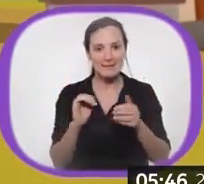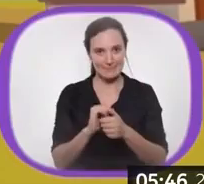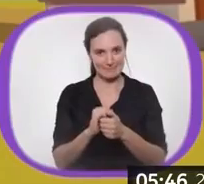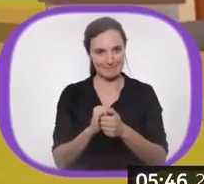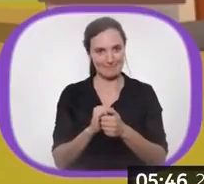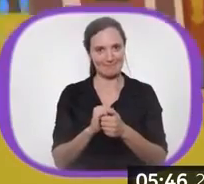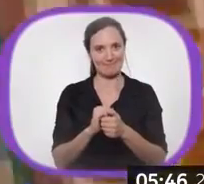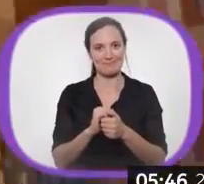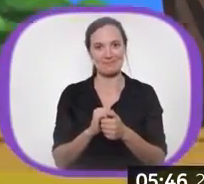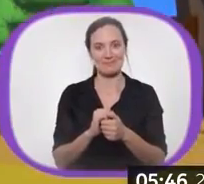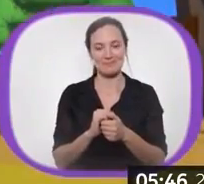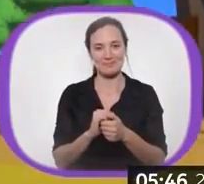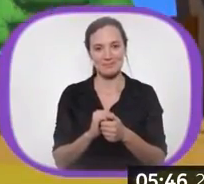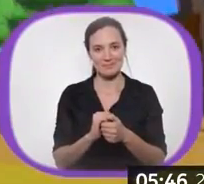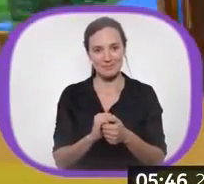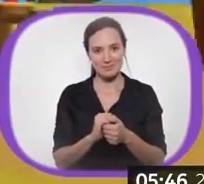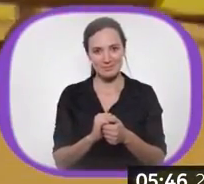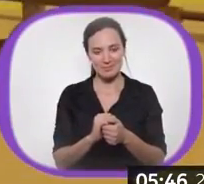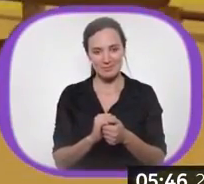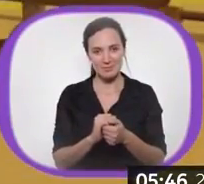¡Lo correcto